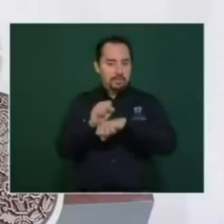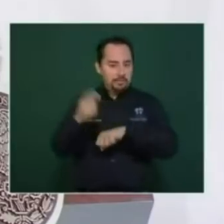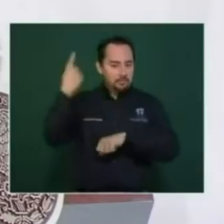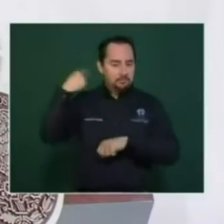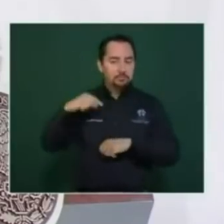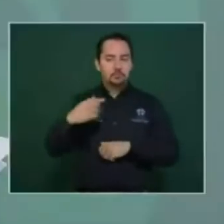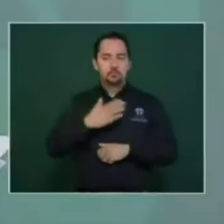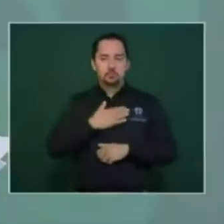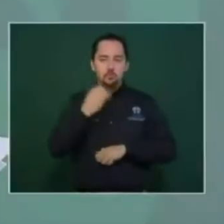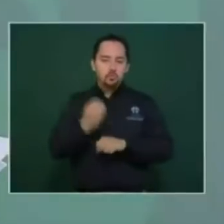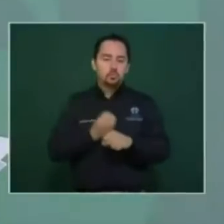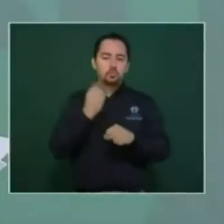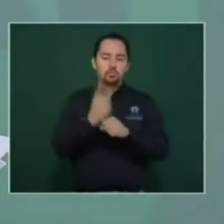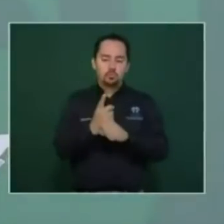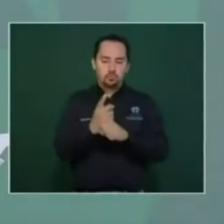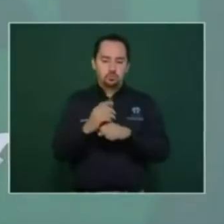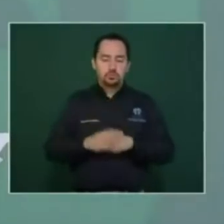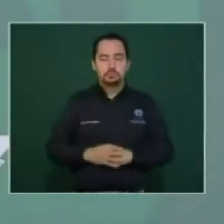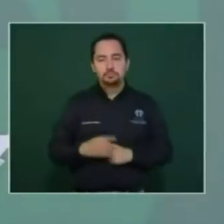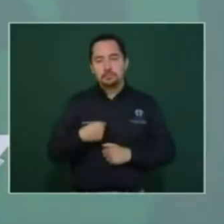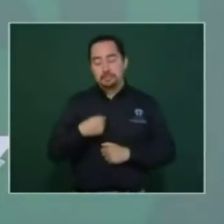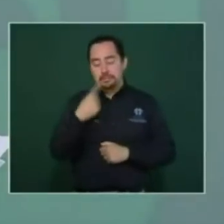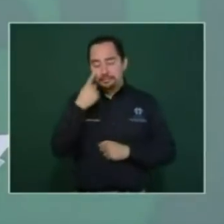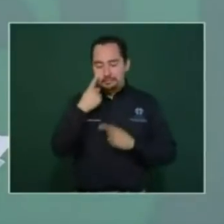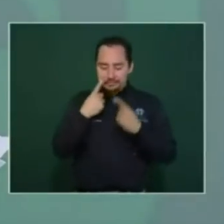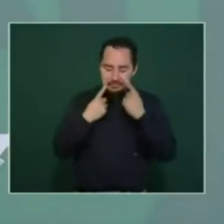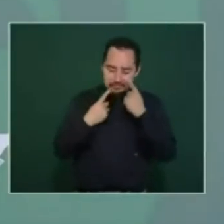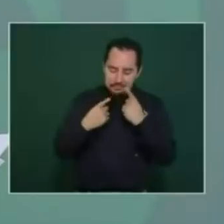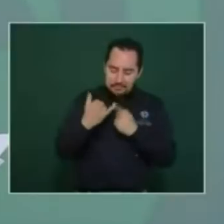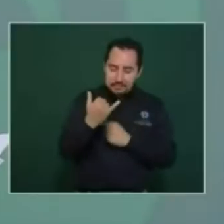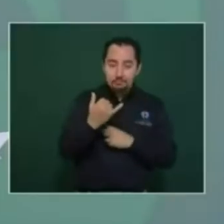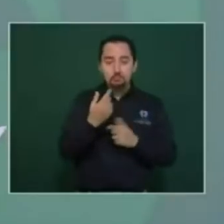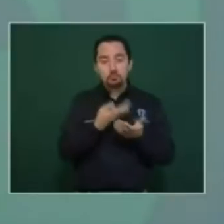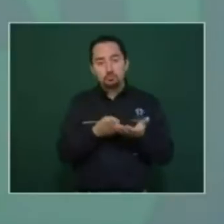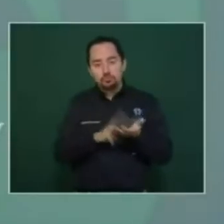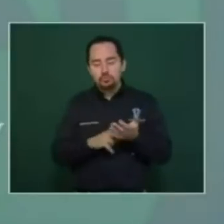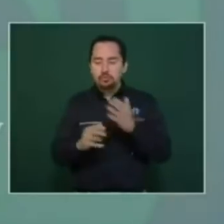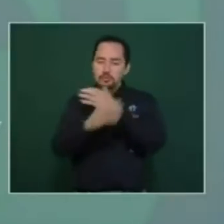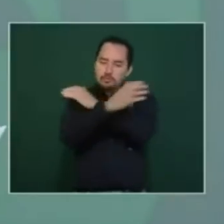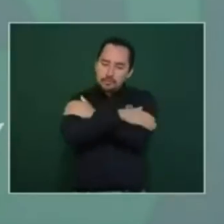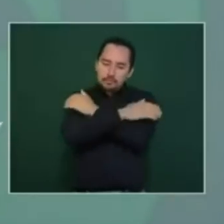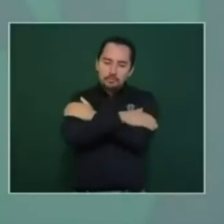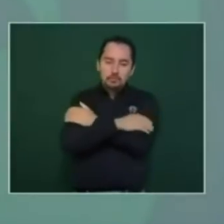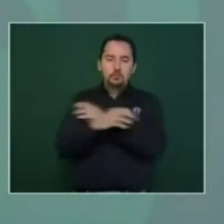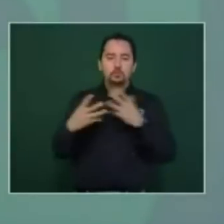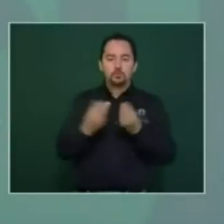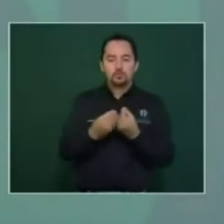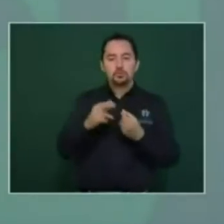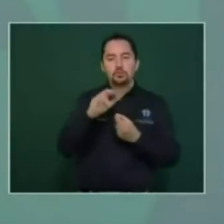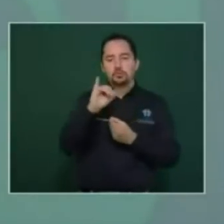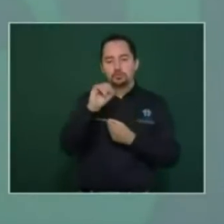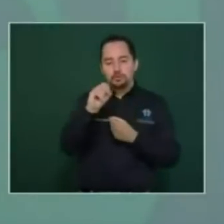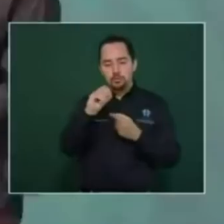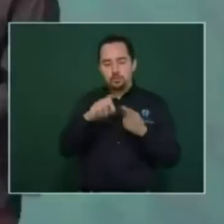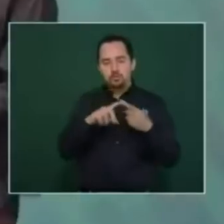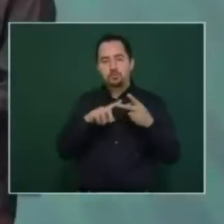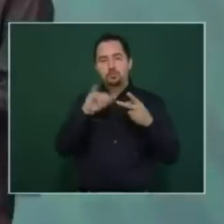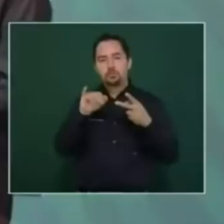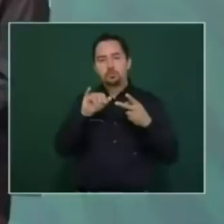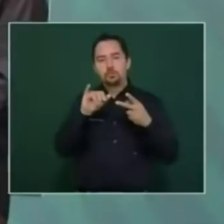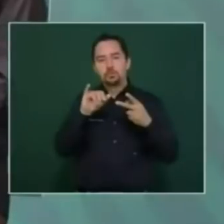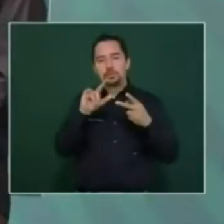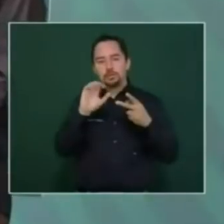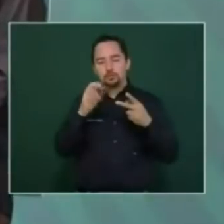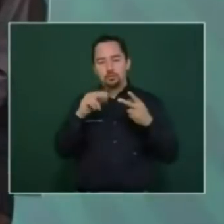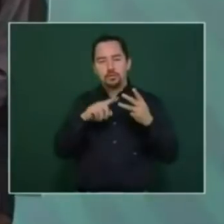la oportunidad de celebrar, entre lágrimas y abrazos, junto a Rosendo Lerma, Juan Lechuga y Juan Rivera,